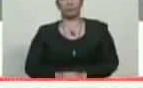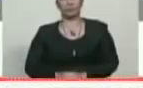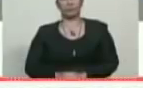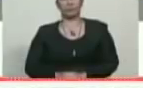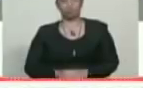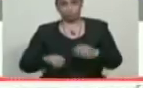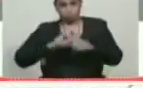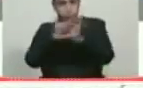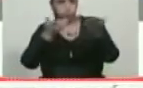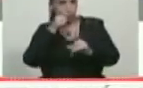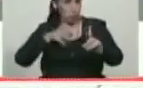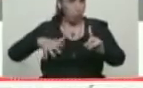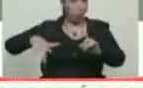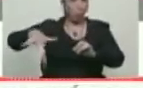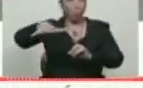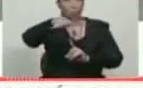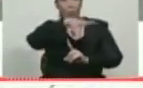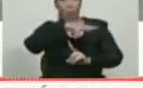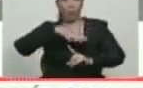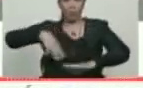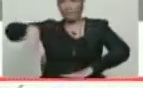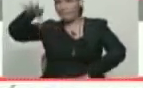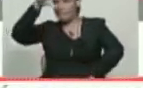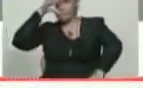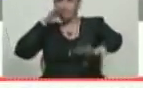Este pueblo aprendió